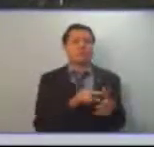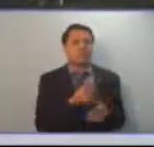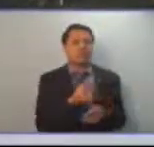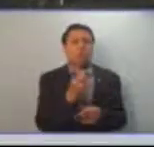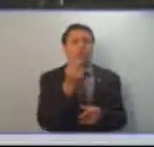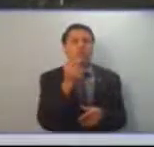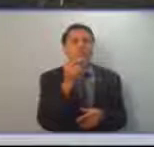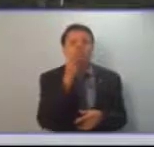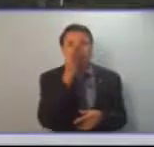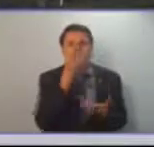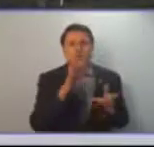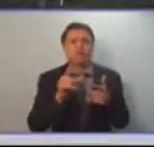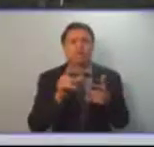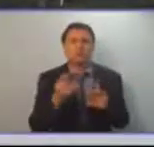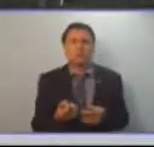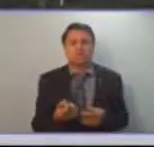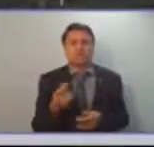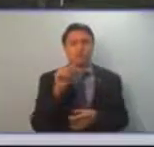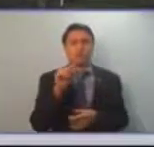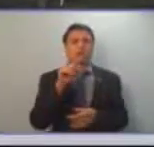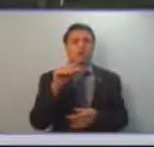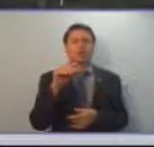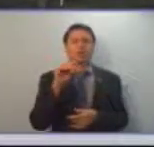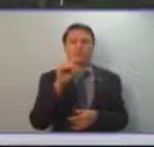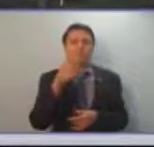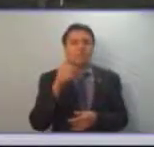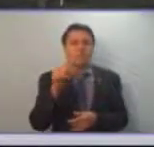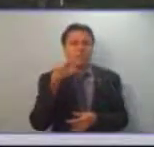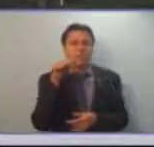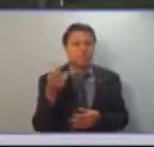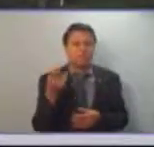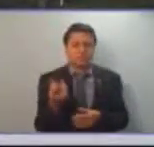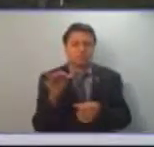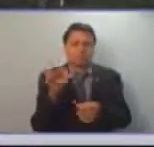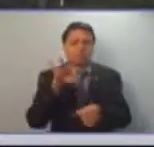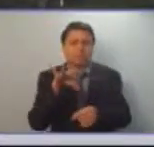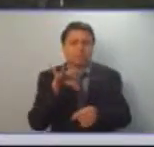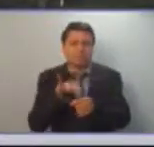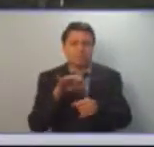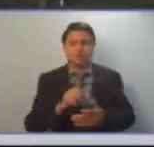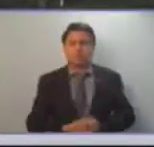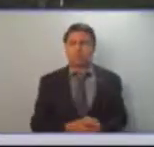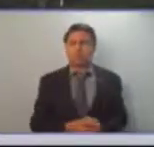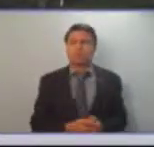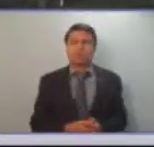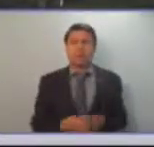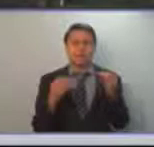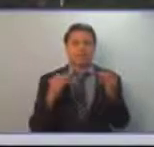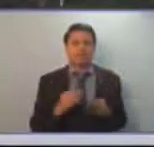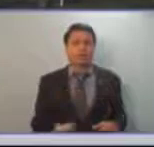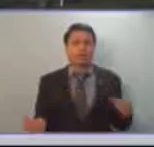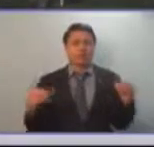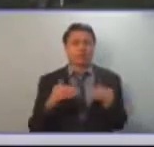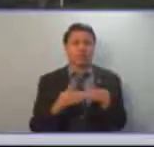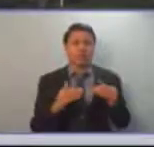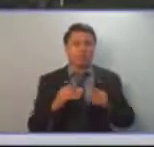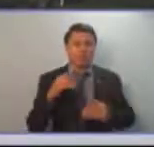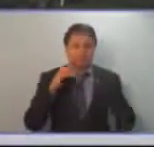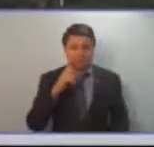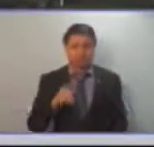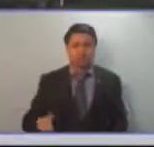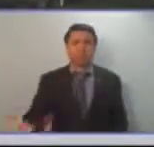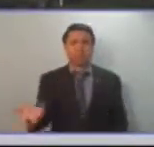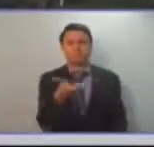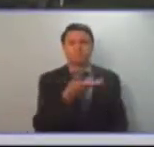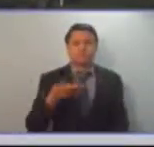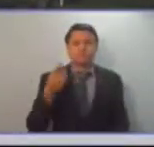el 12 de febrero para una elección del 14 o 10, ya no recuerdo la fecha de marzo, pero o sea que menos de un mes el